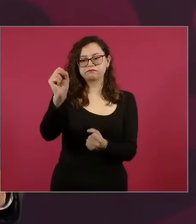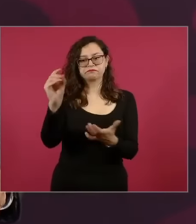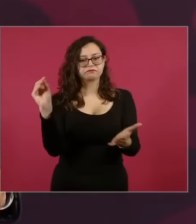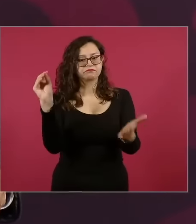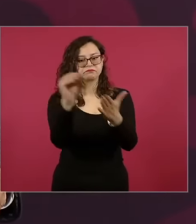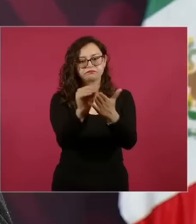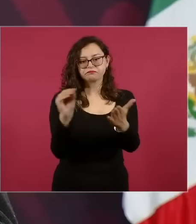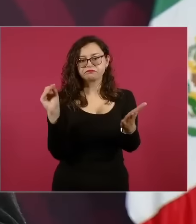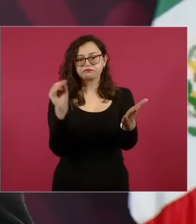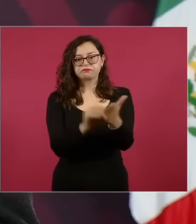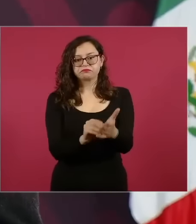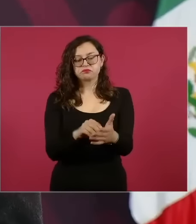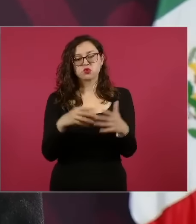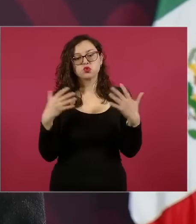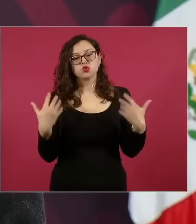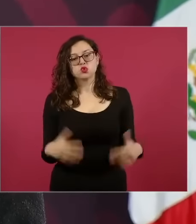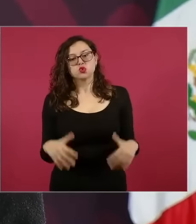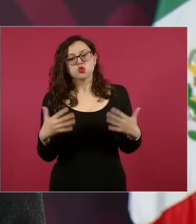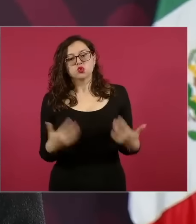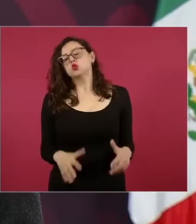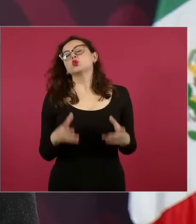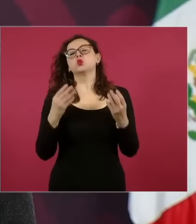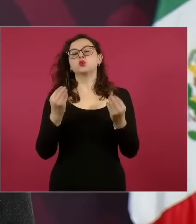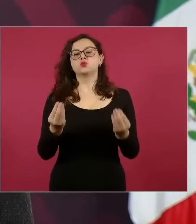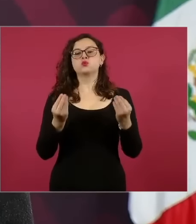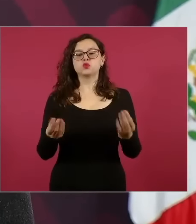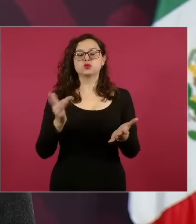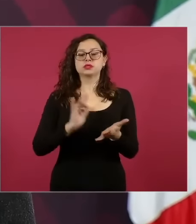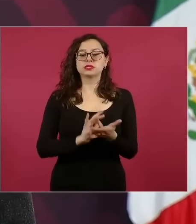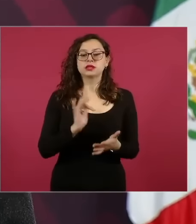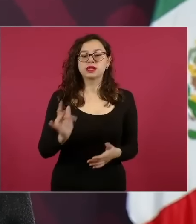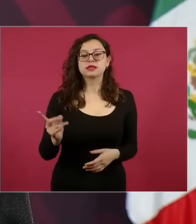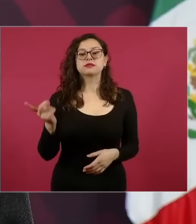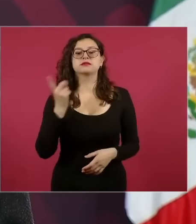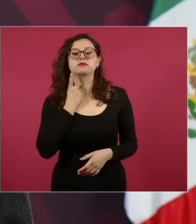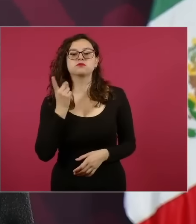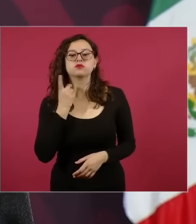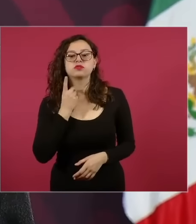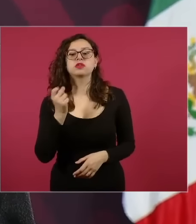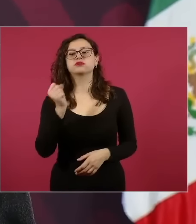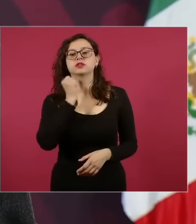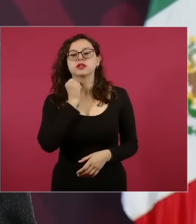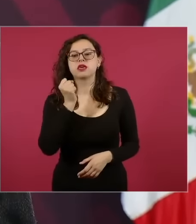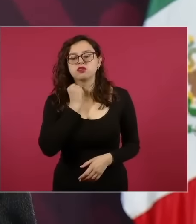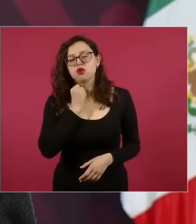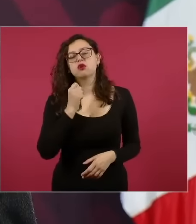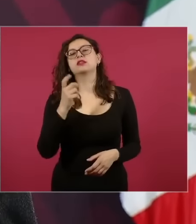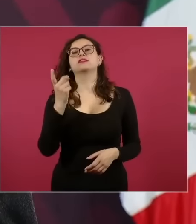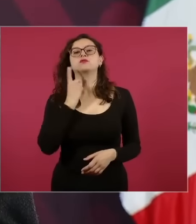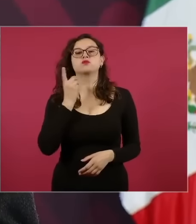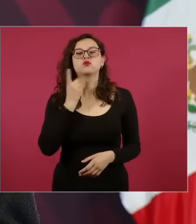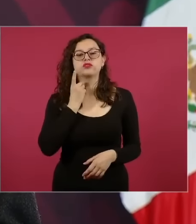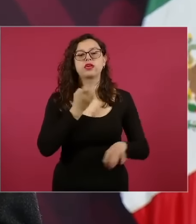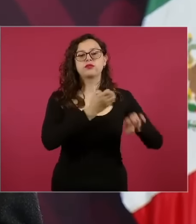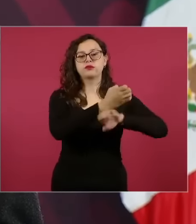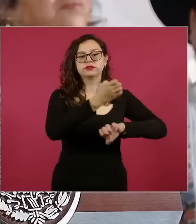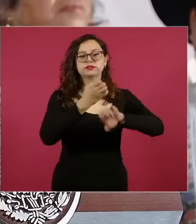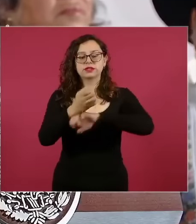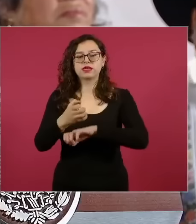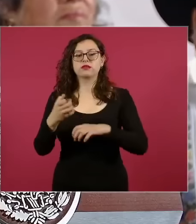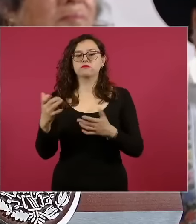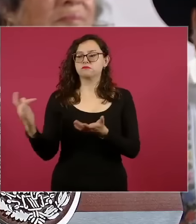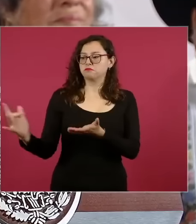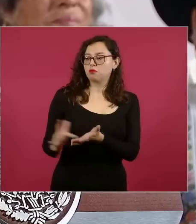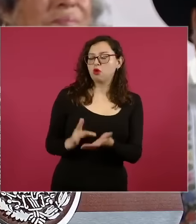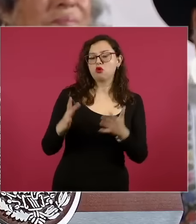a los legisladores locales, federales, por su apoyo, por su